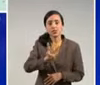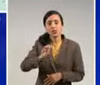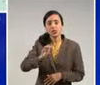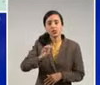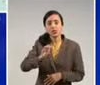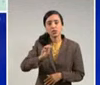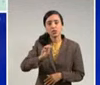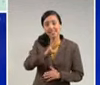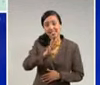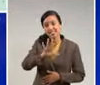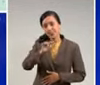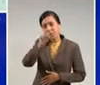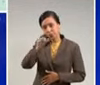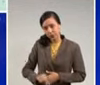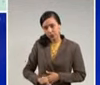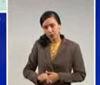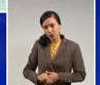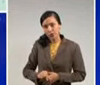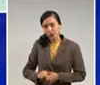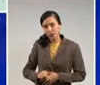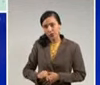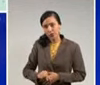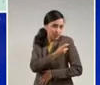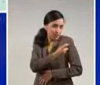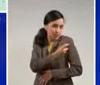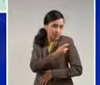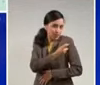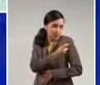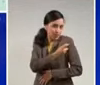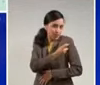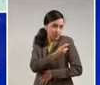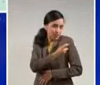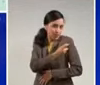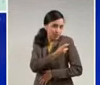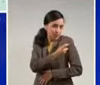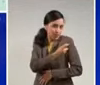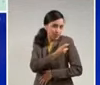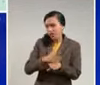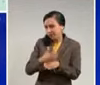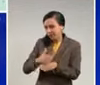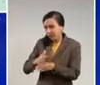29.330.035 dosis de candidatos vacunales y vacunas, porque de estos